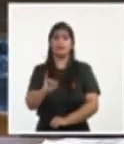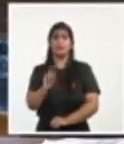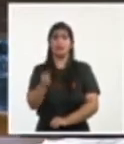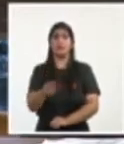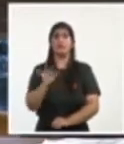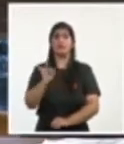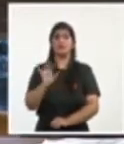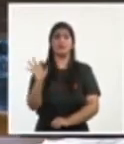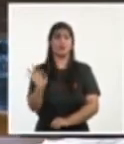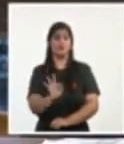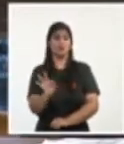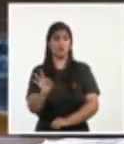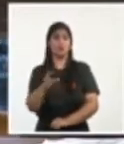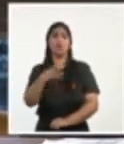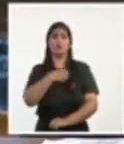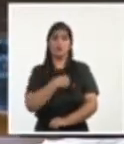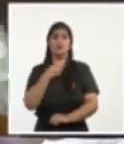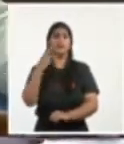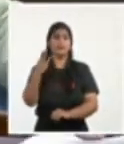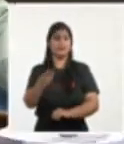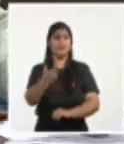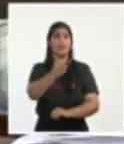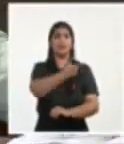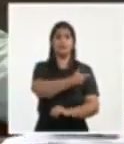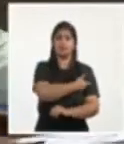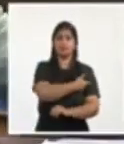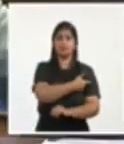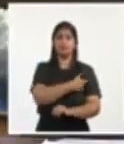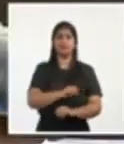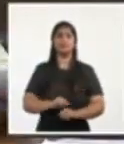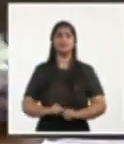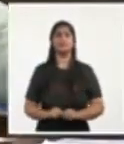16,7% con 3 dosis. Es importante